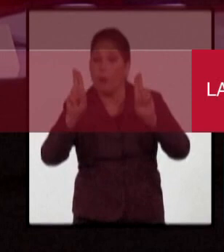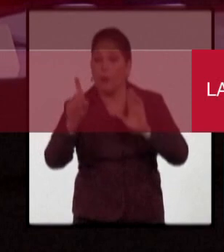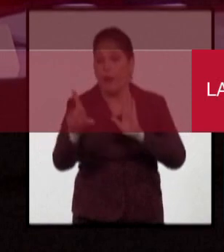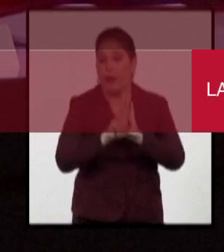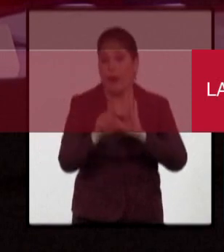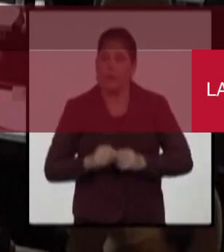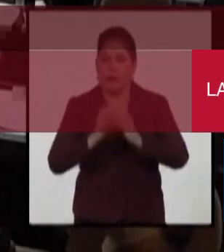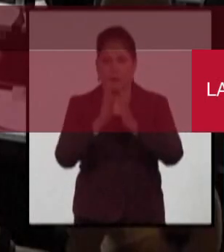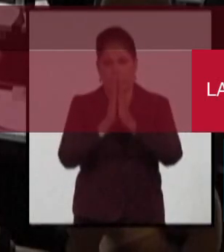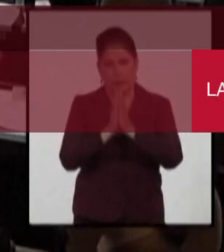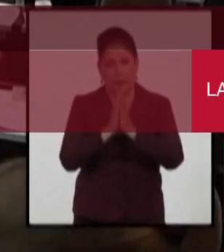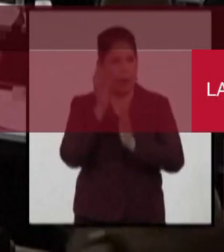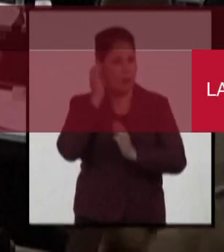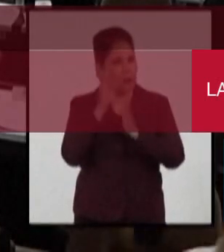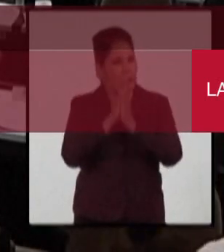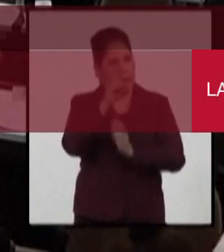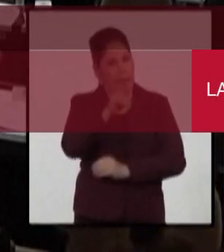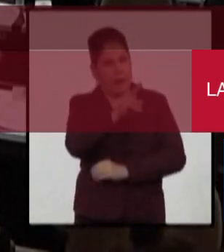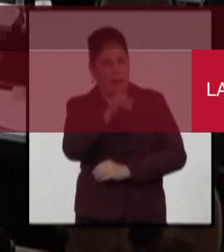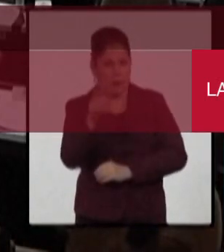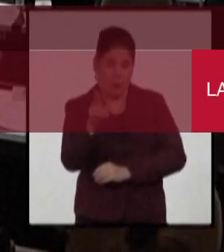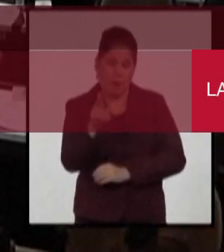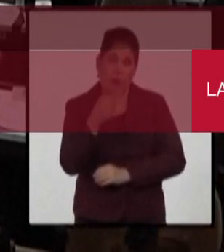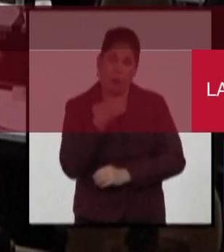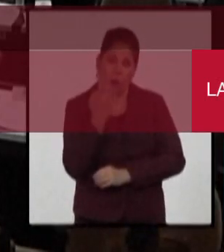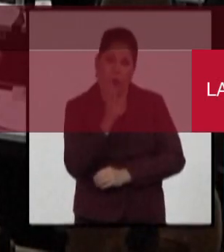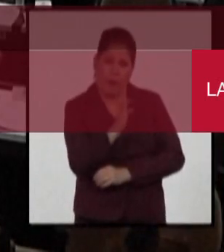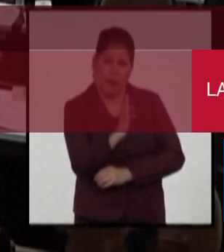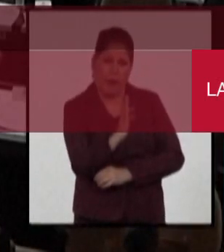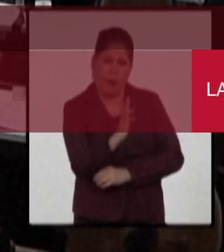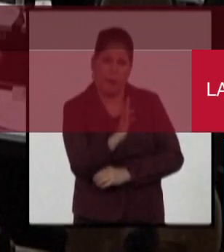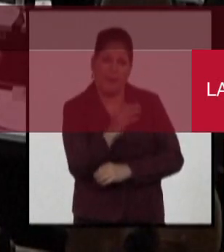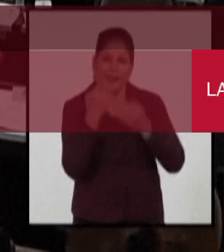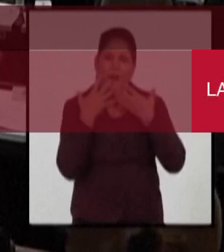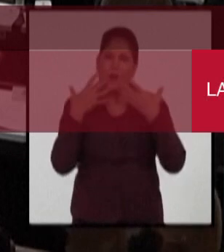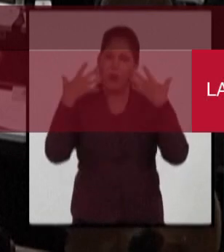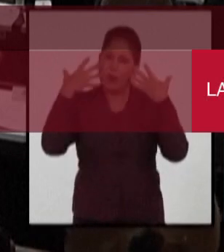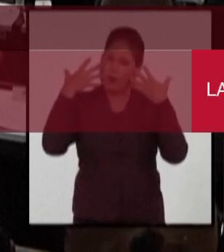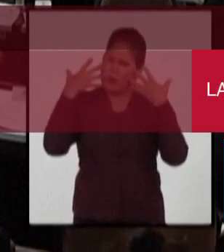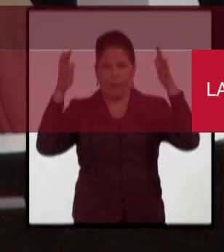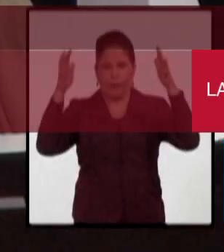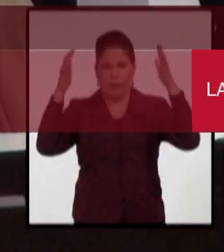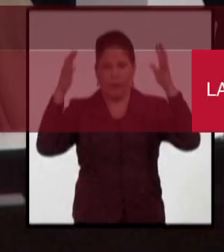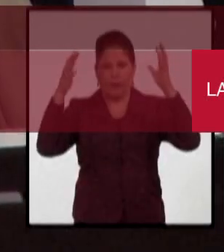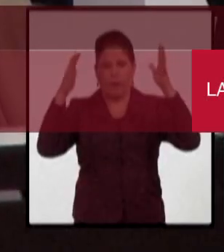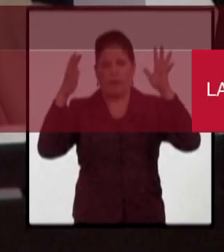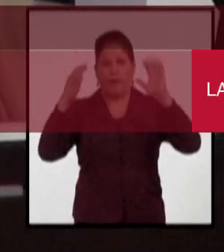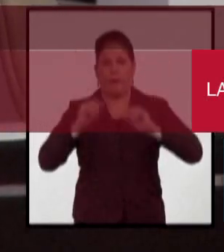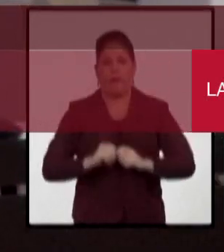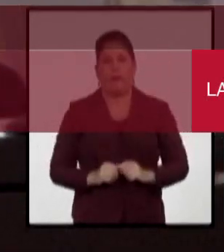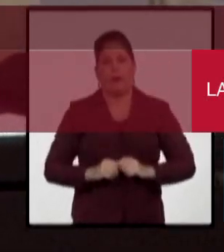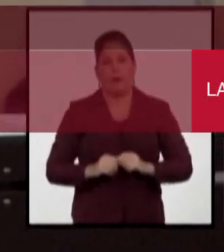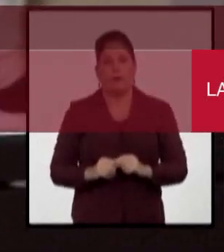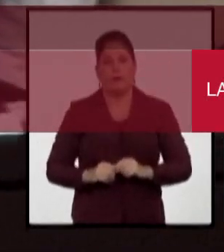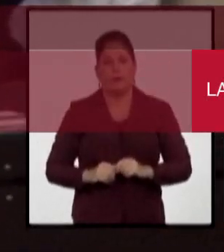de que ha acontecido un proceso de consulta popular cuyas cifras aportan datos muy interesantes. Estamos hablando